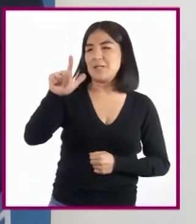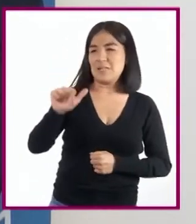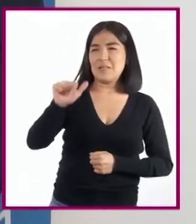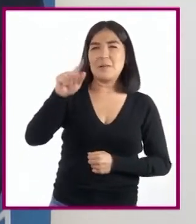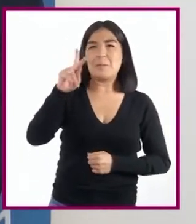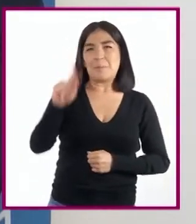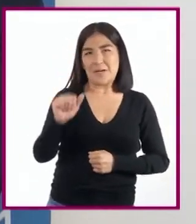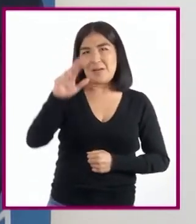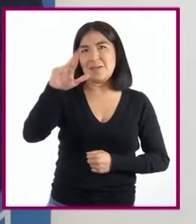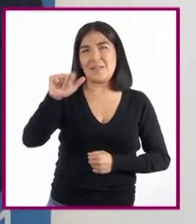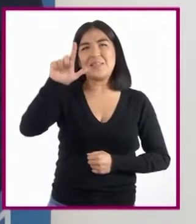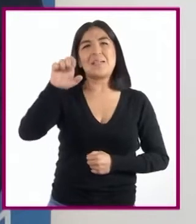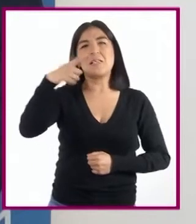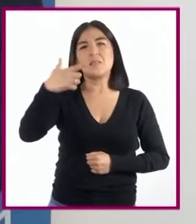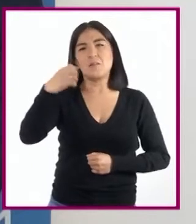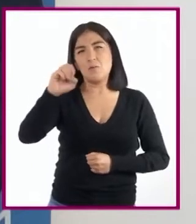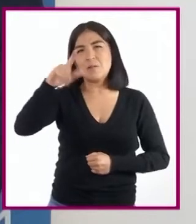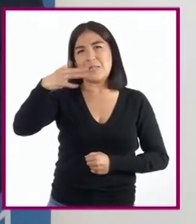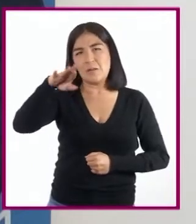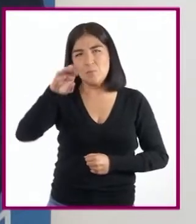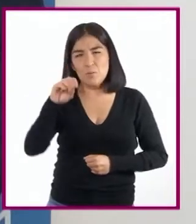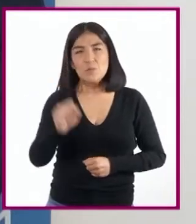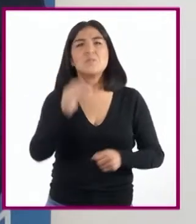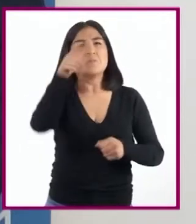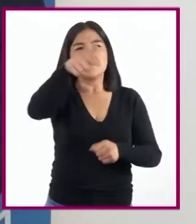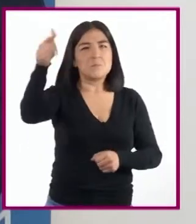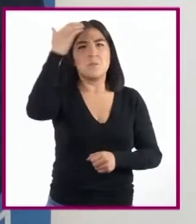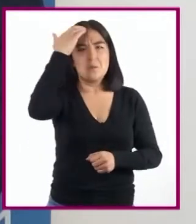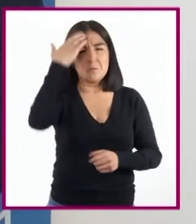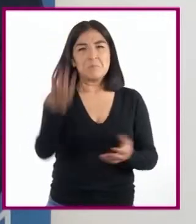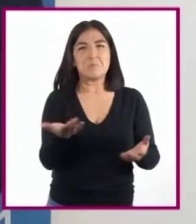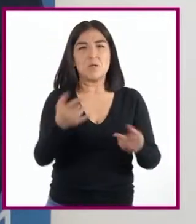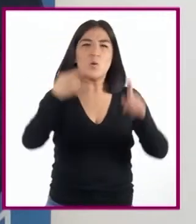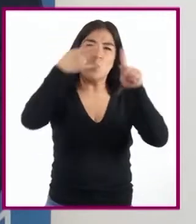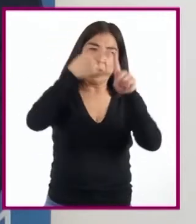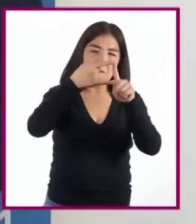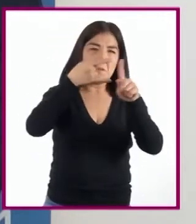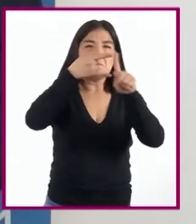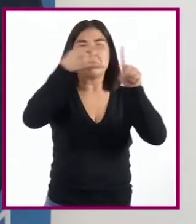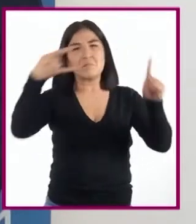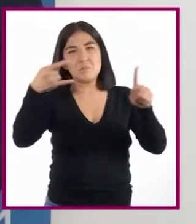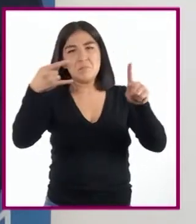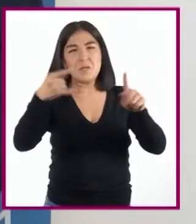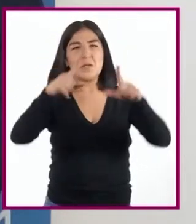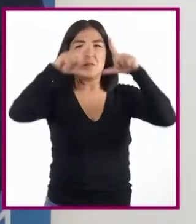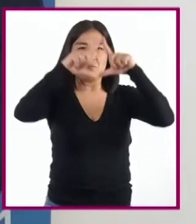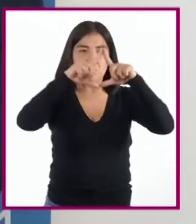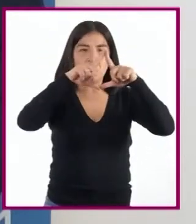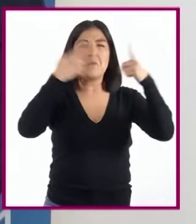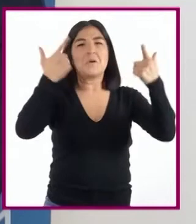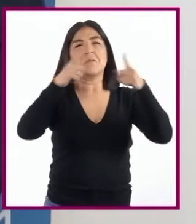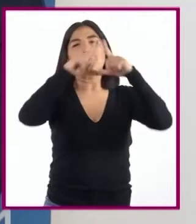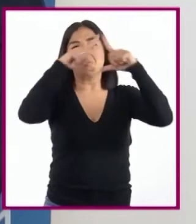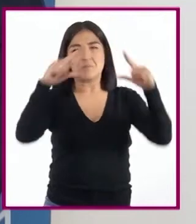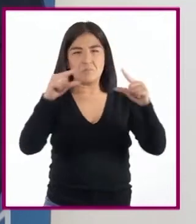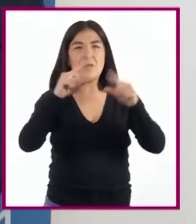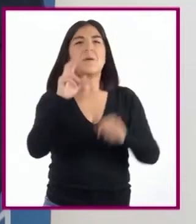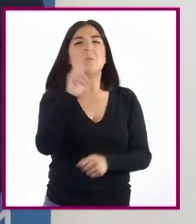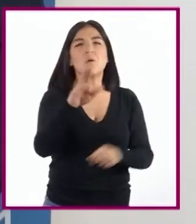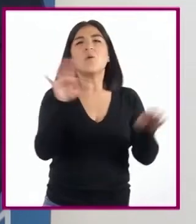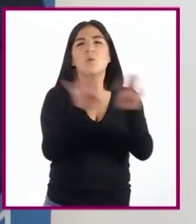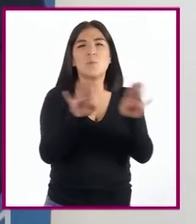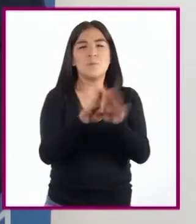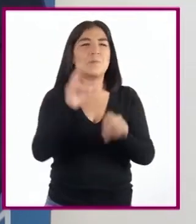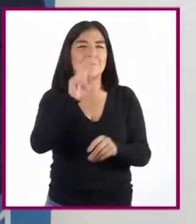conocen? Pueden ser cuadrados, rectángulos, rombos o romboides. Para que los observen